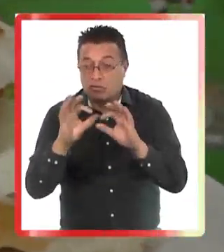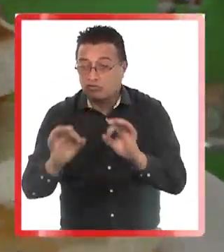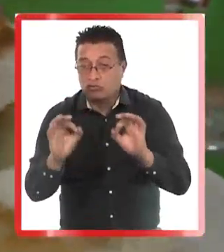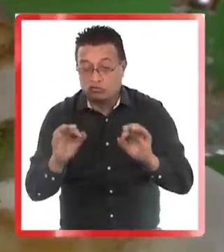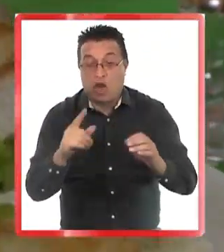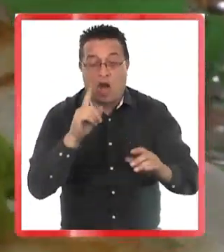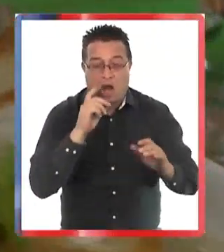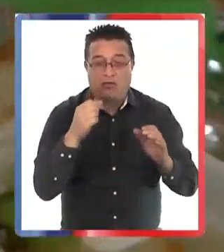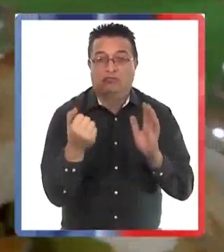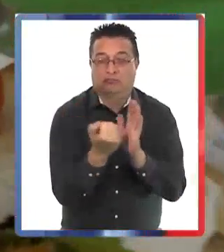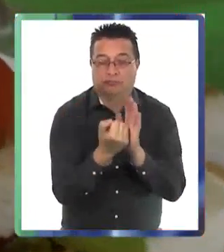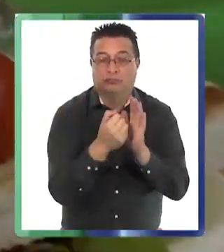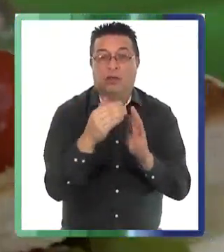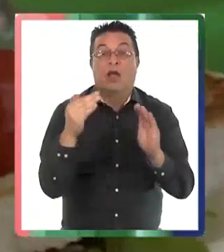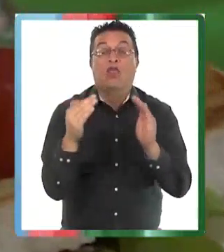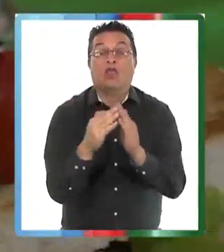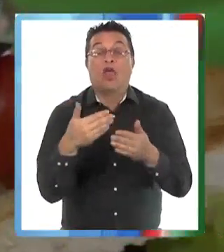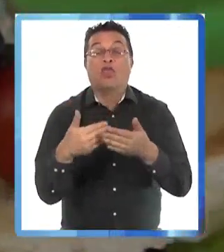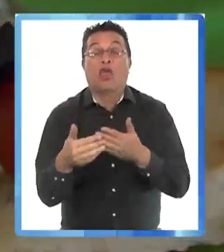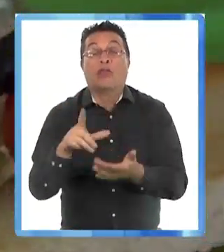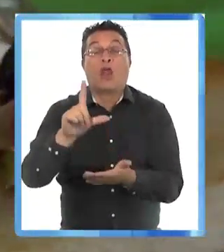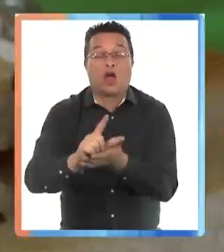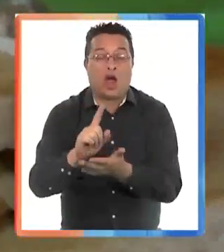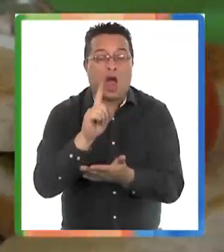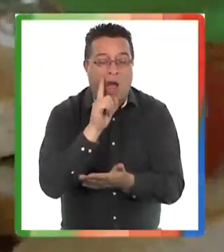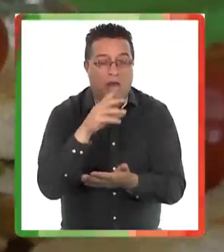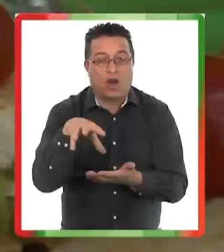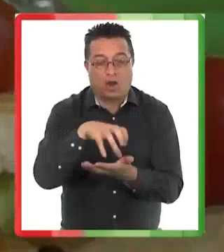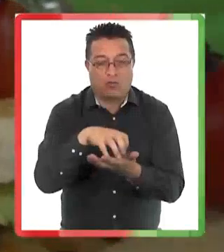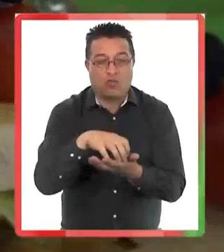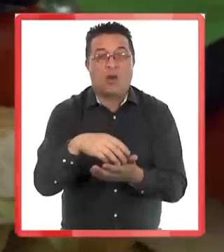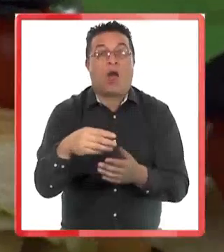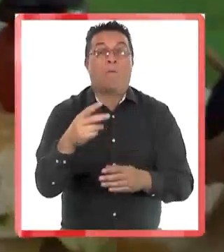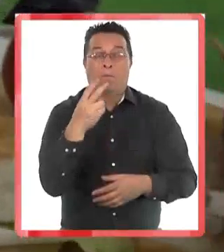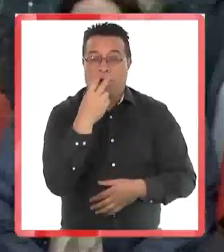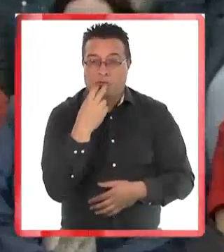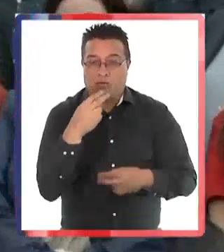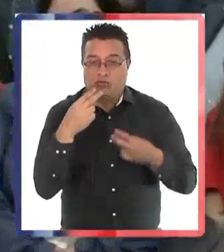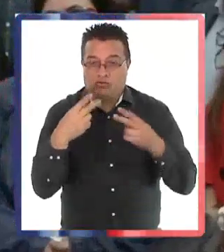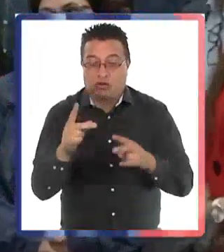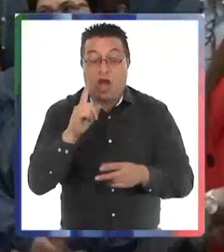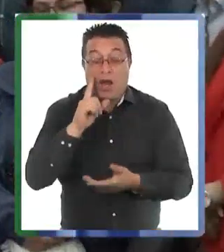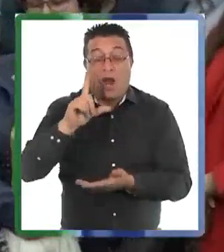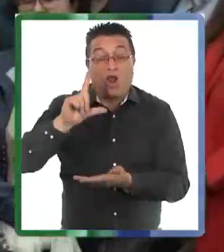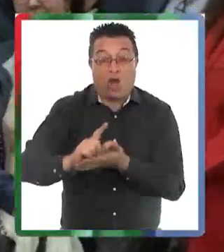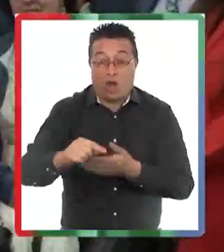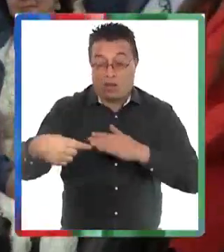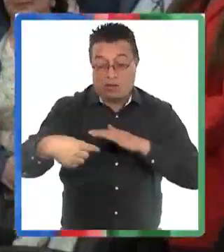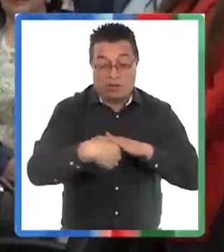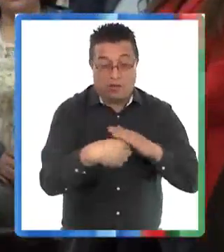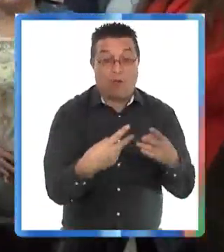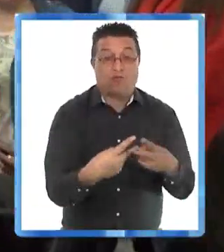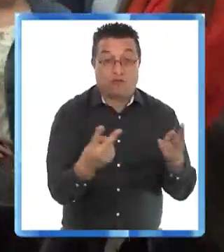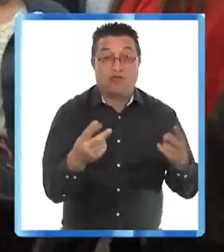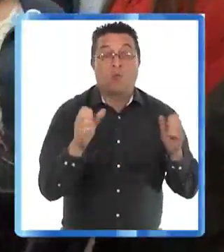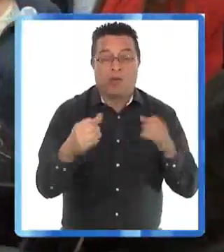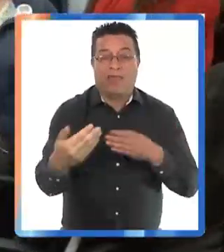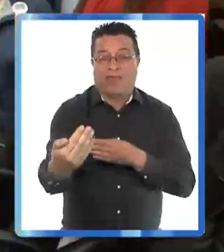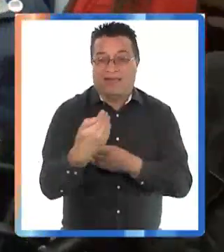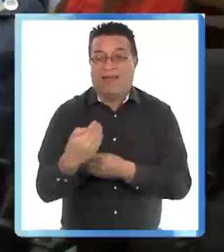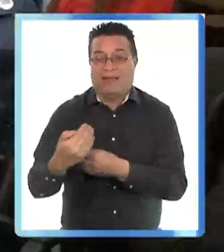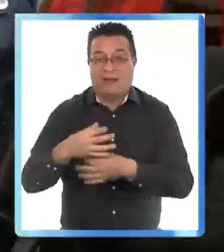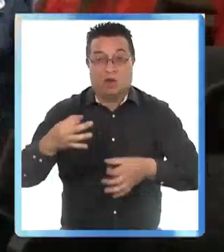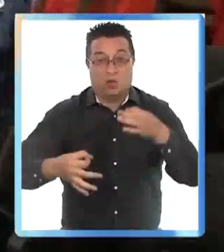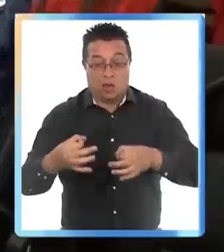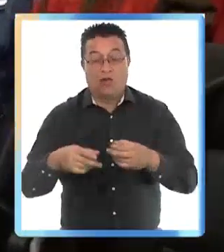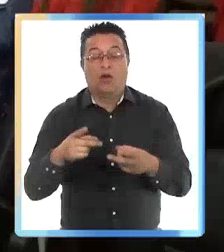restaurantes comedores formalizados cuya casa matriz y domicilio comercial se encuentre en la comuna de Puerto Montt y que posean un local de acceso público que